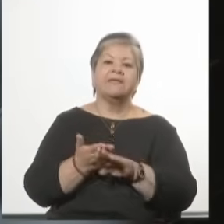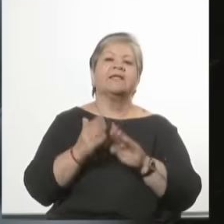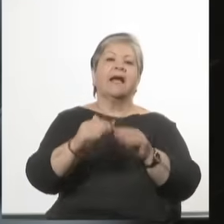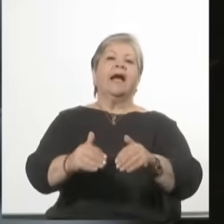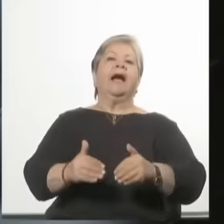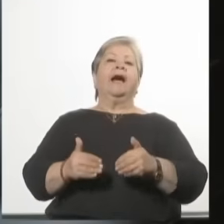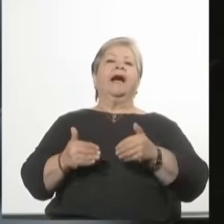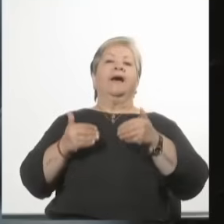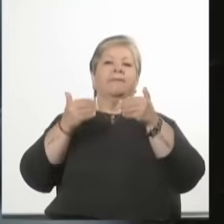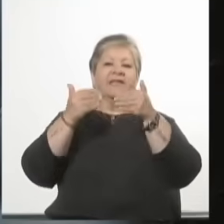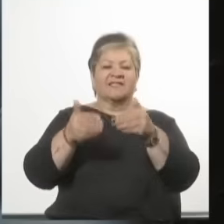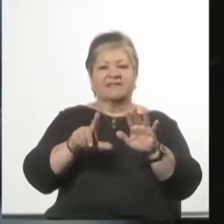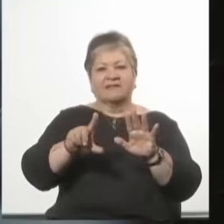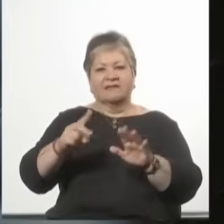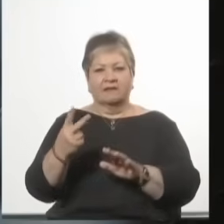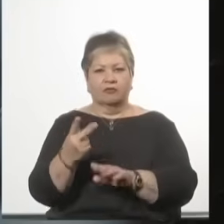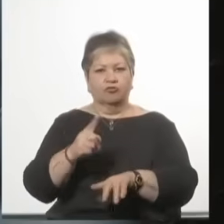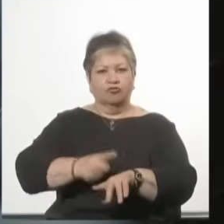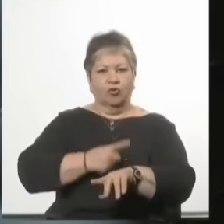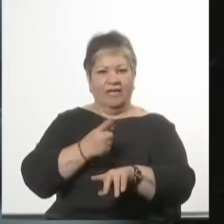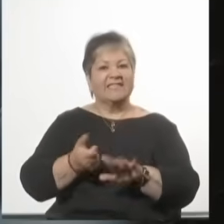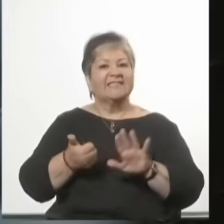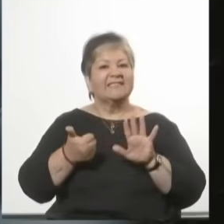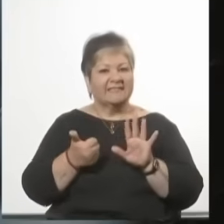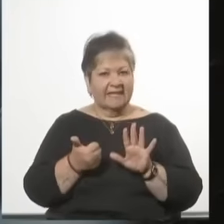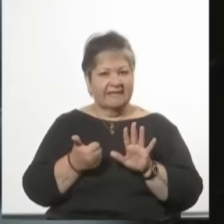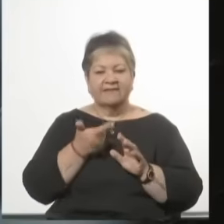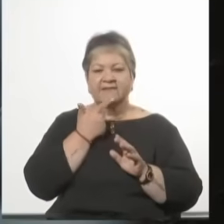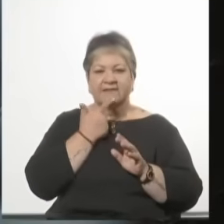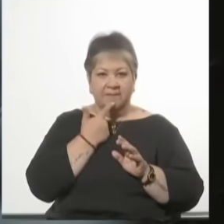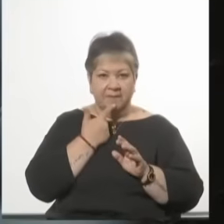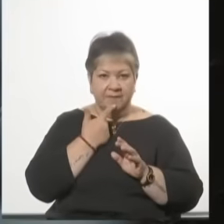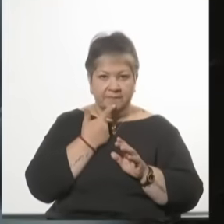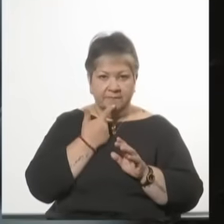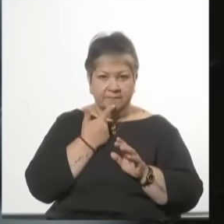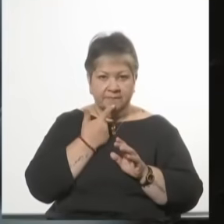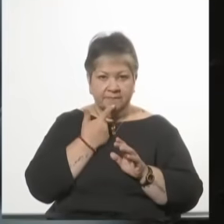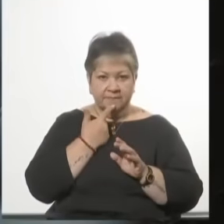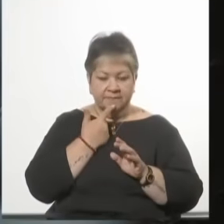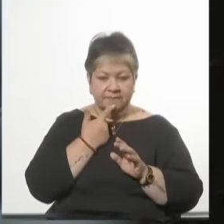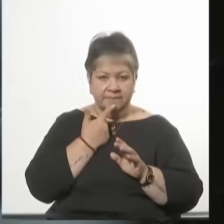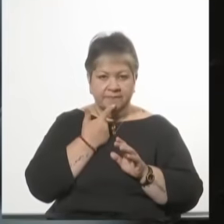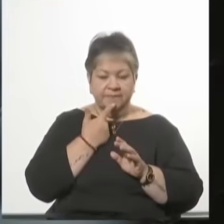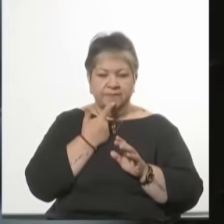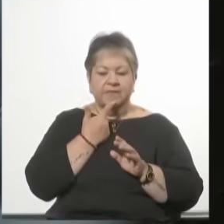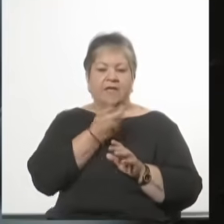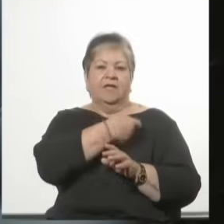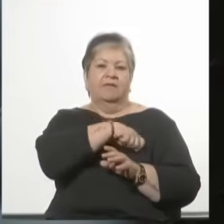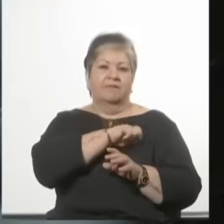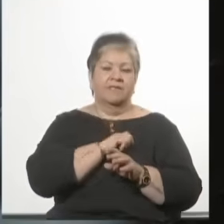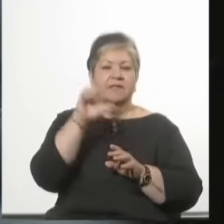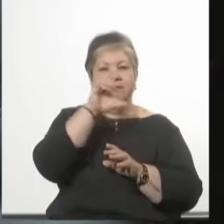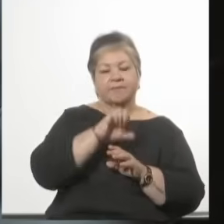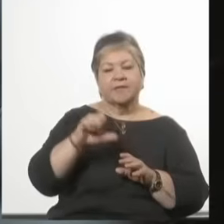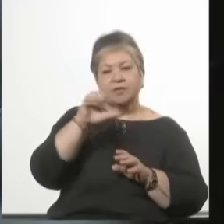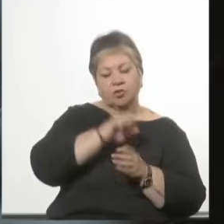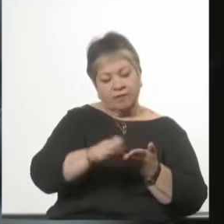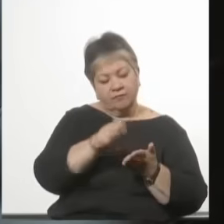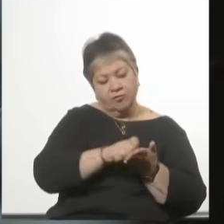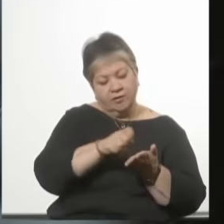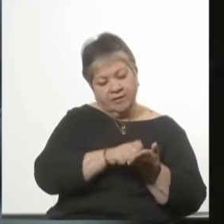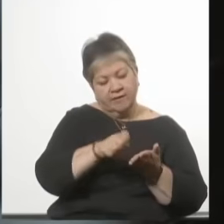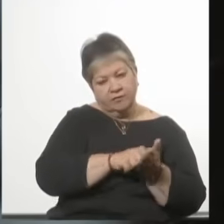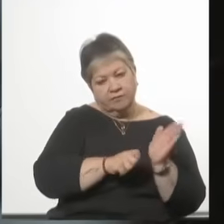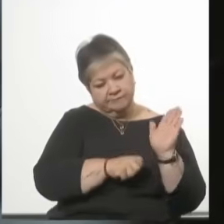aplazamiento de 72 horas. Con fecha 6 de septiembre, Cardama presenta borrador de la garantía de